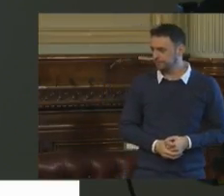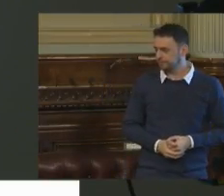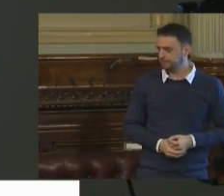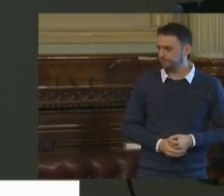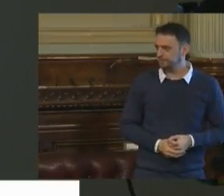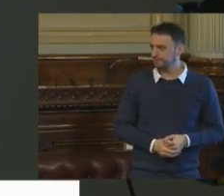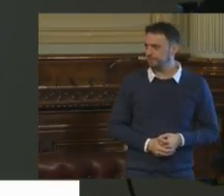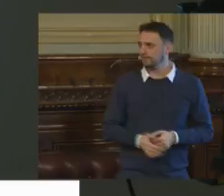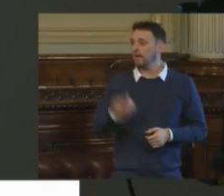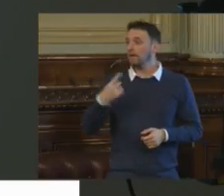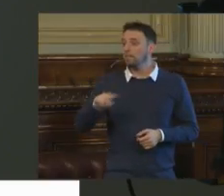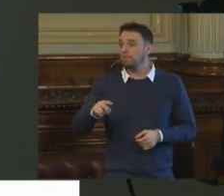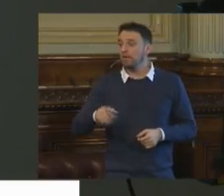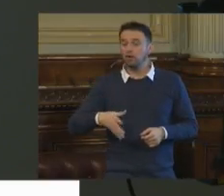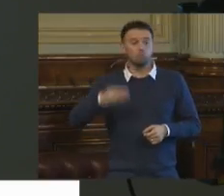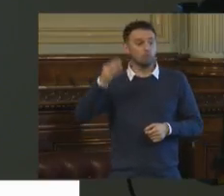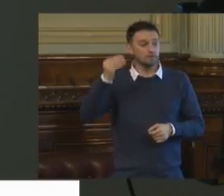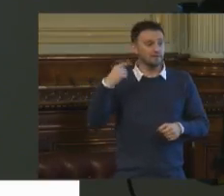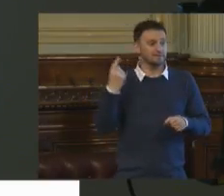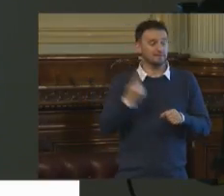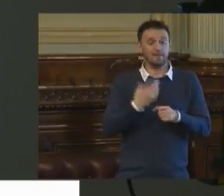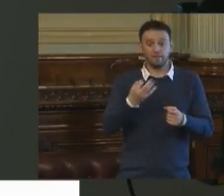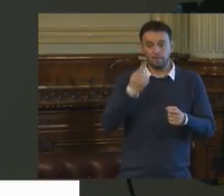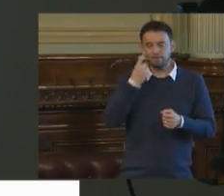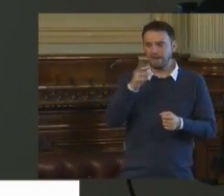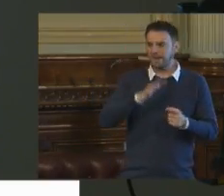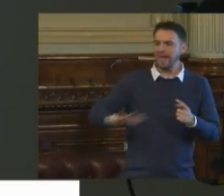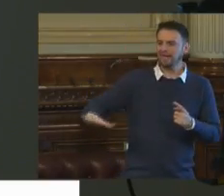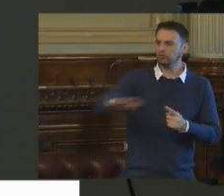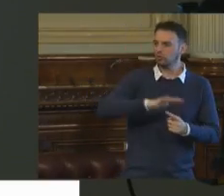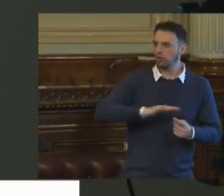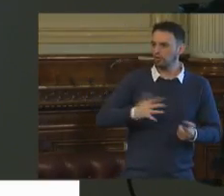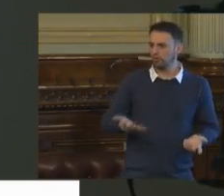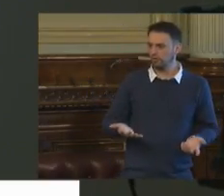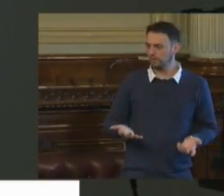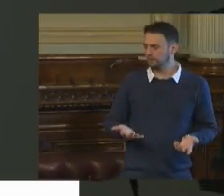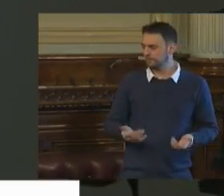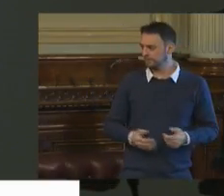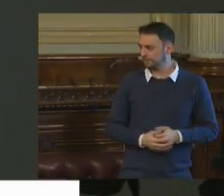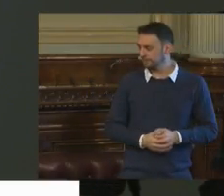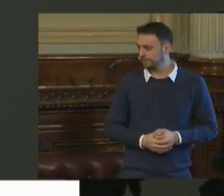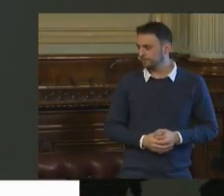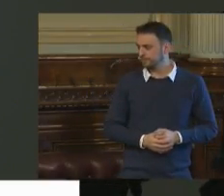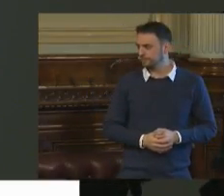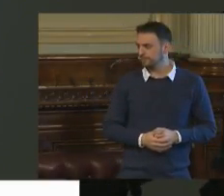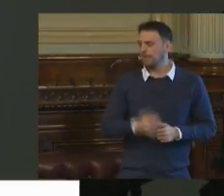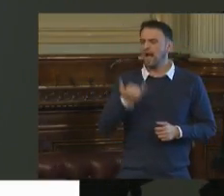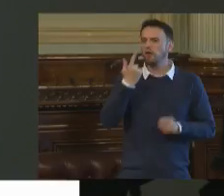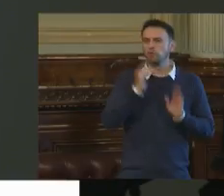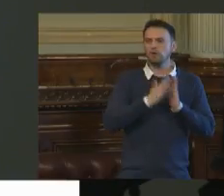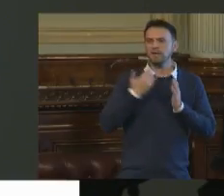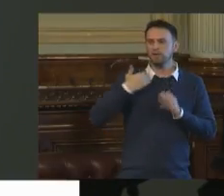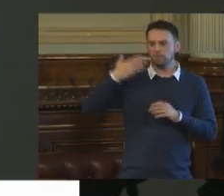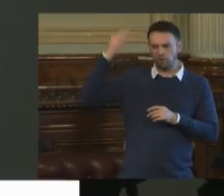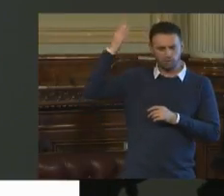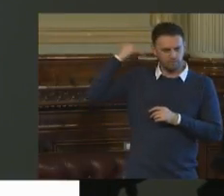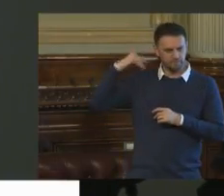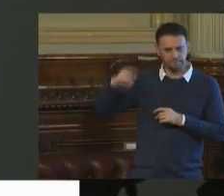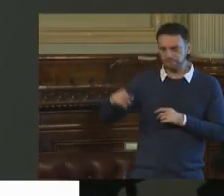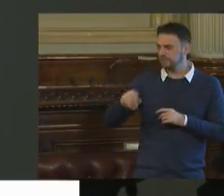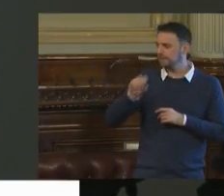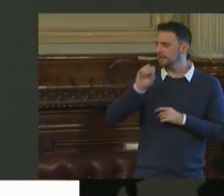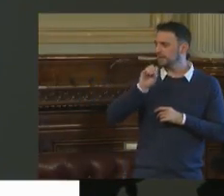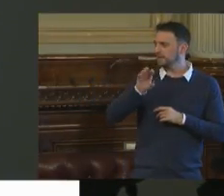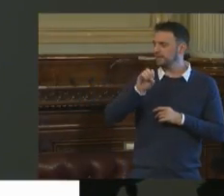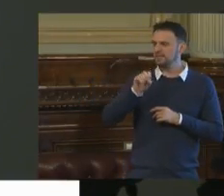cada uno pero no se van a poder mostrar si el entorno no es el adecuado hay un libro que